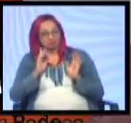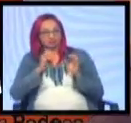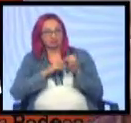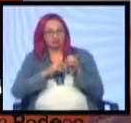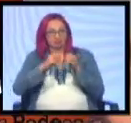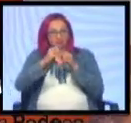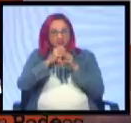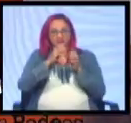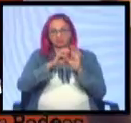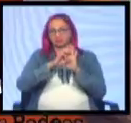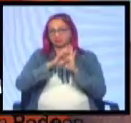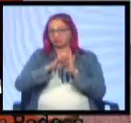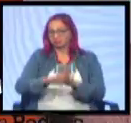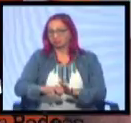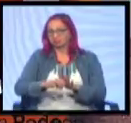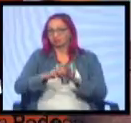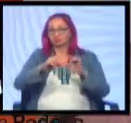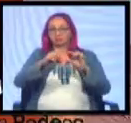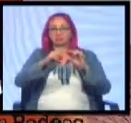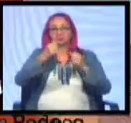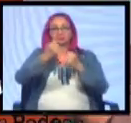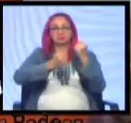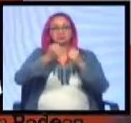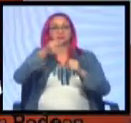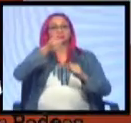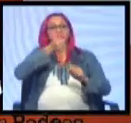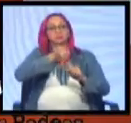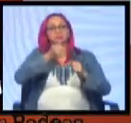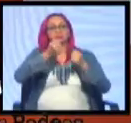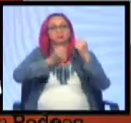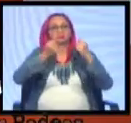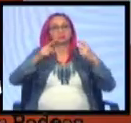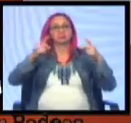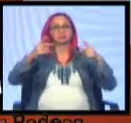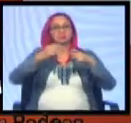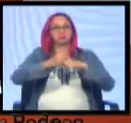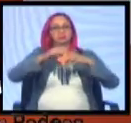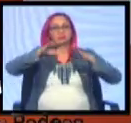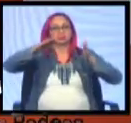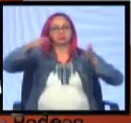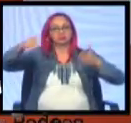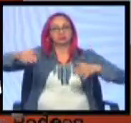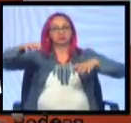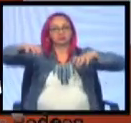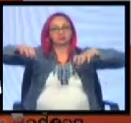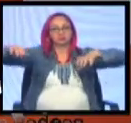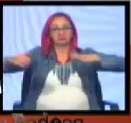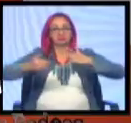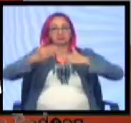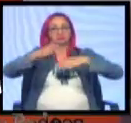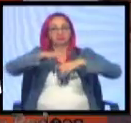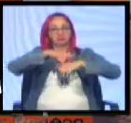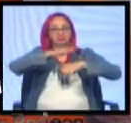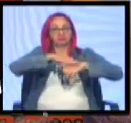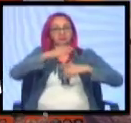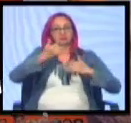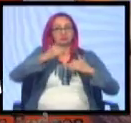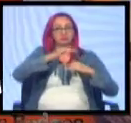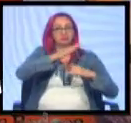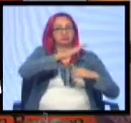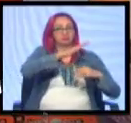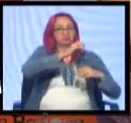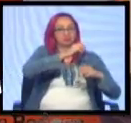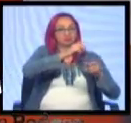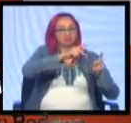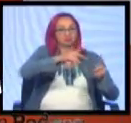organización, qué sé yo, rife un carro, porque con ese carro va a lograr hacer un pabellón nuevo, o a permitir que 50